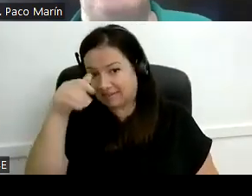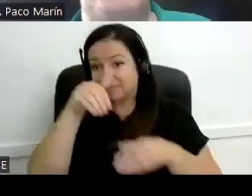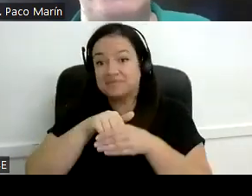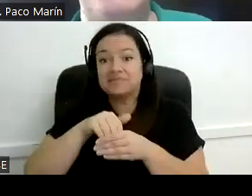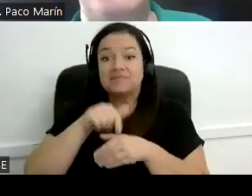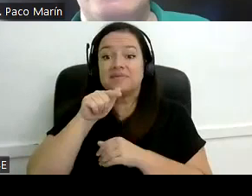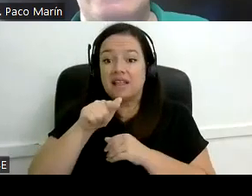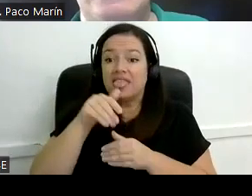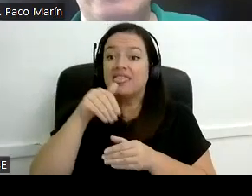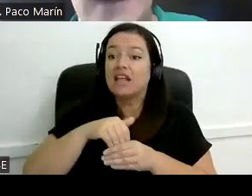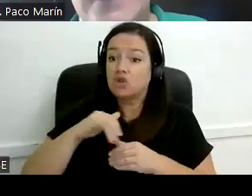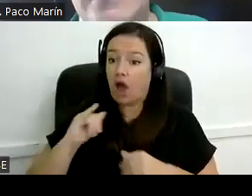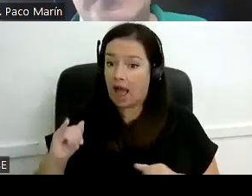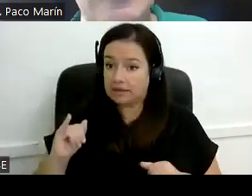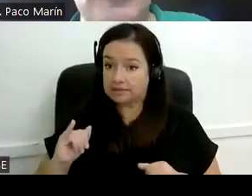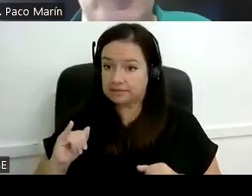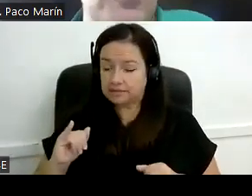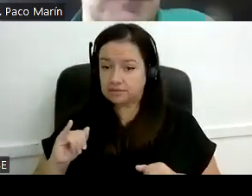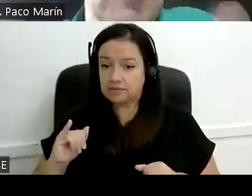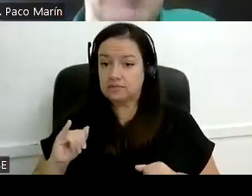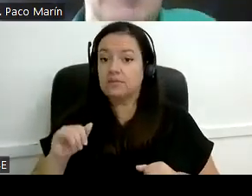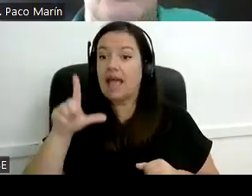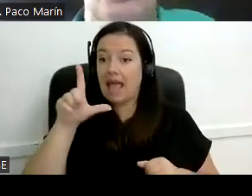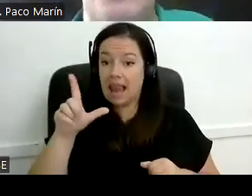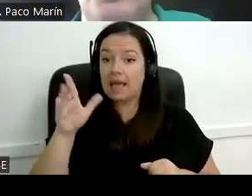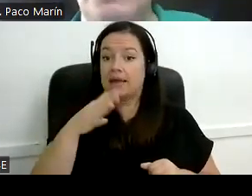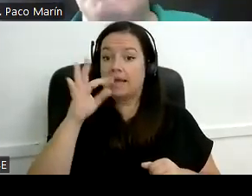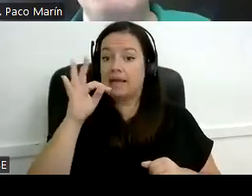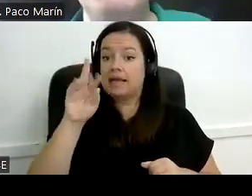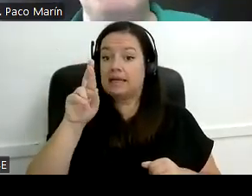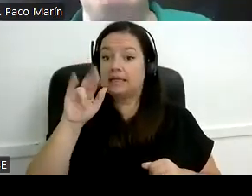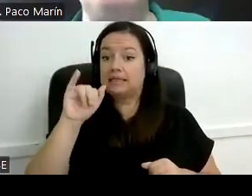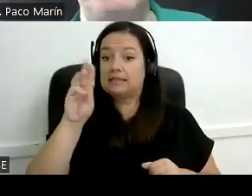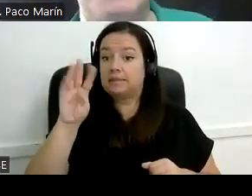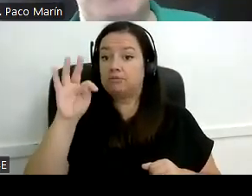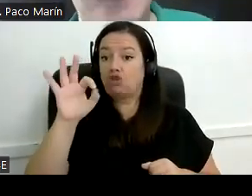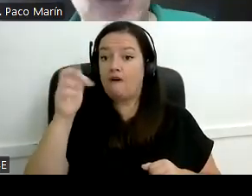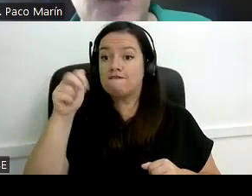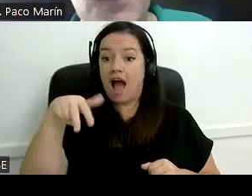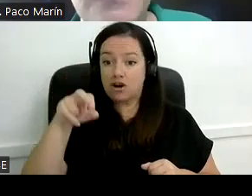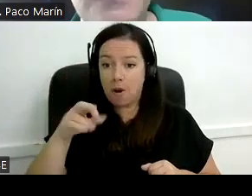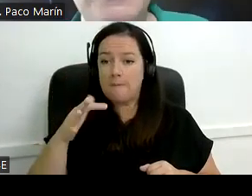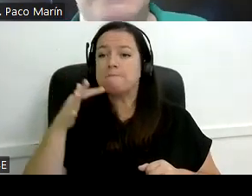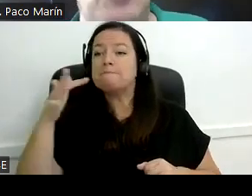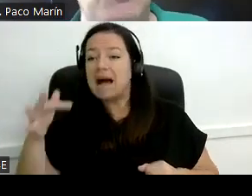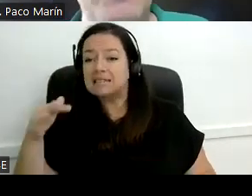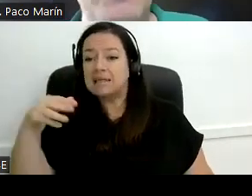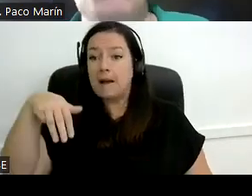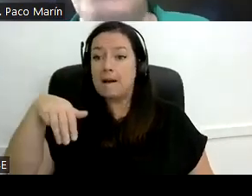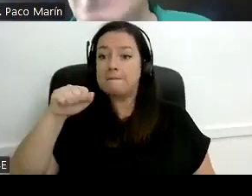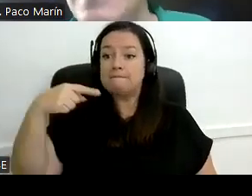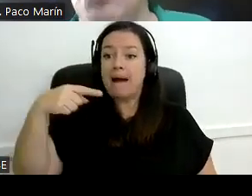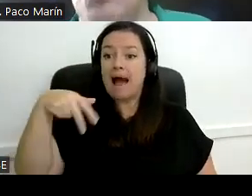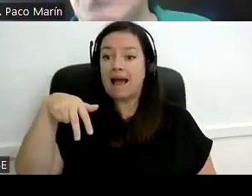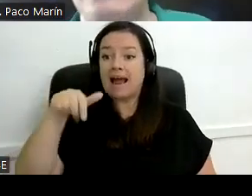Master contiene el triptófano, que es lo que buscamos realmente, pero además contiene magnesio, que como sabéis